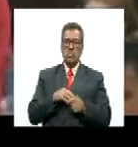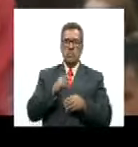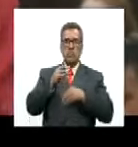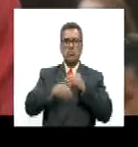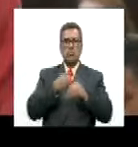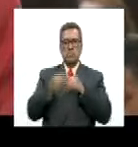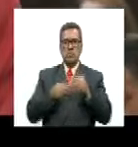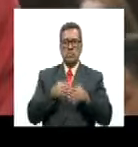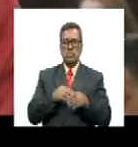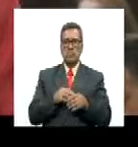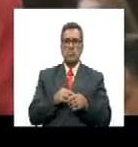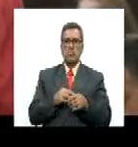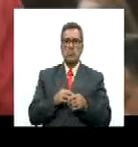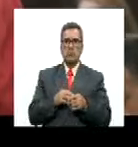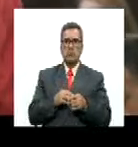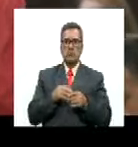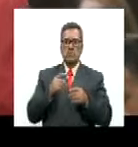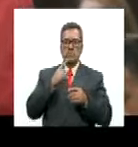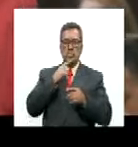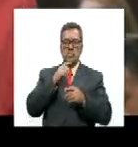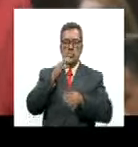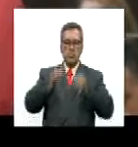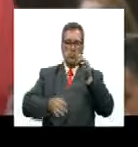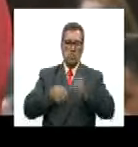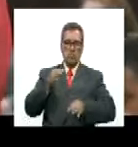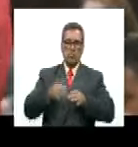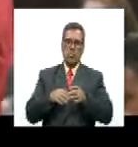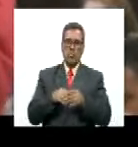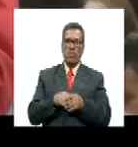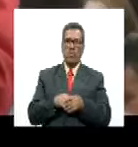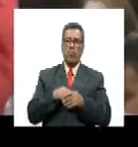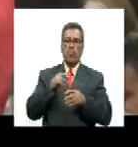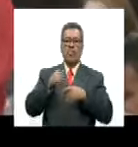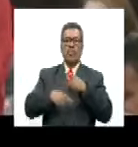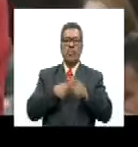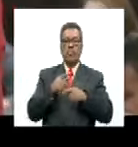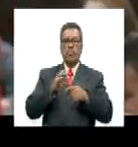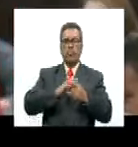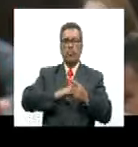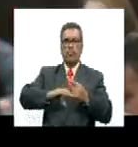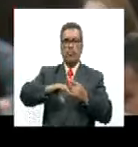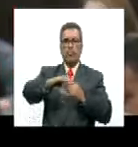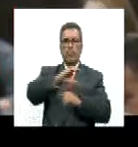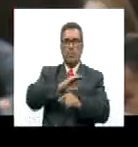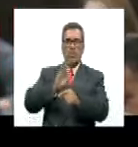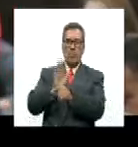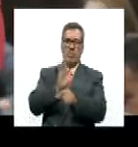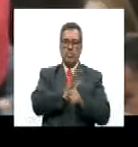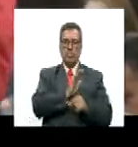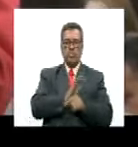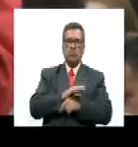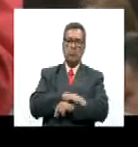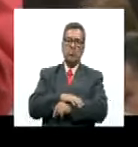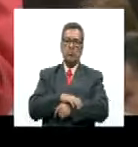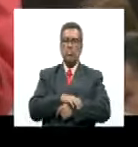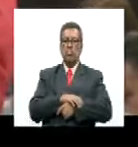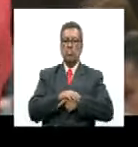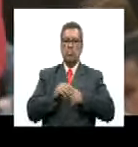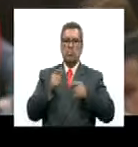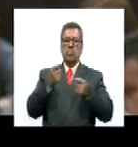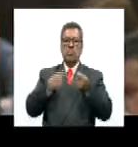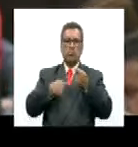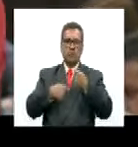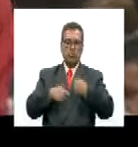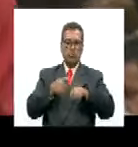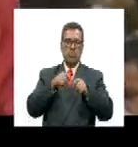proyecta seguridad y proyecta un clima de protección para las inversiones